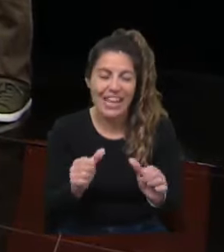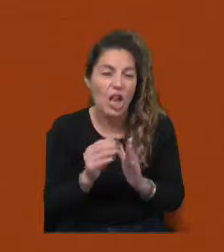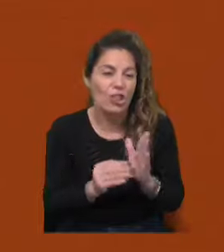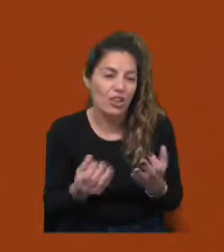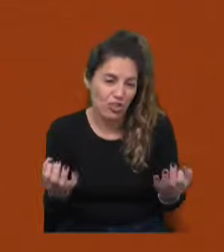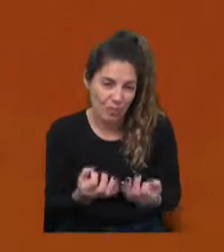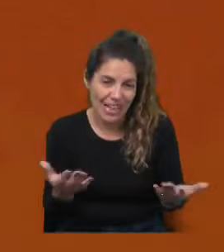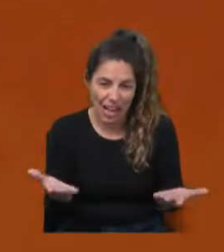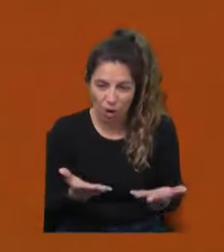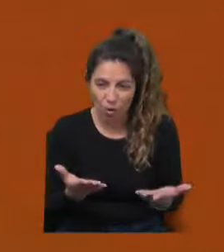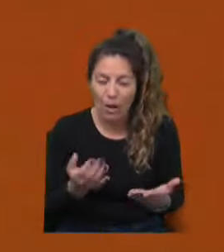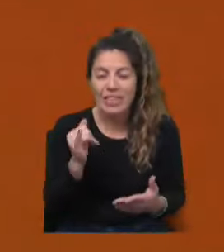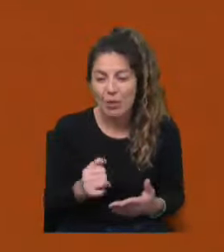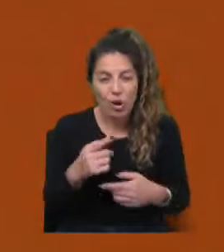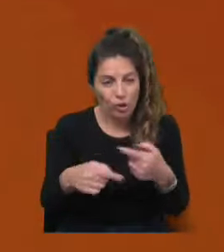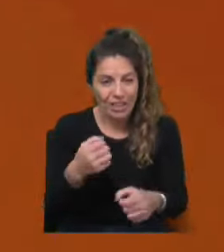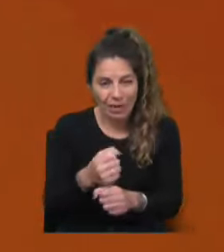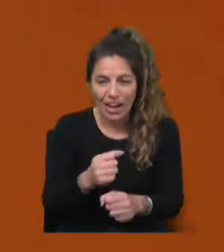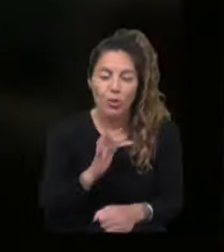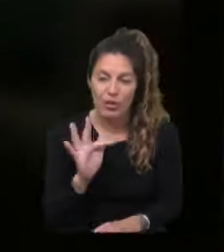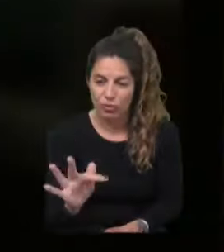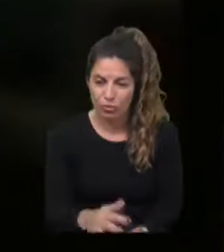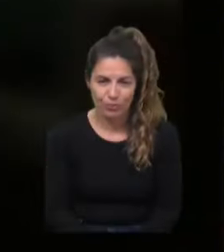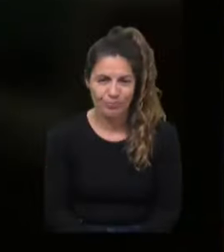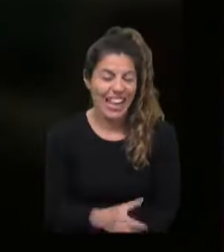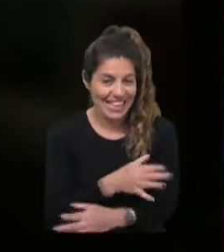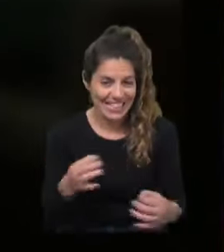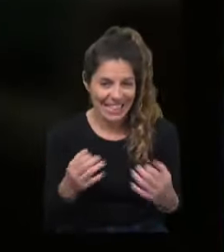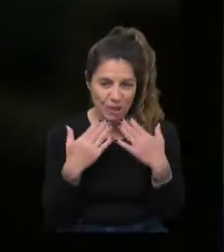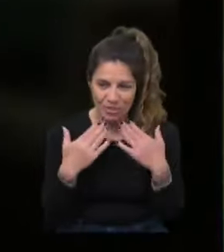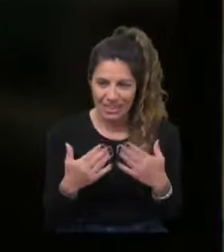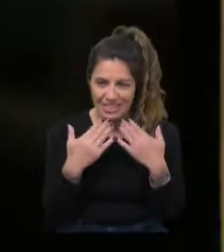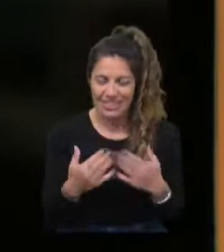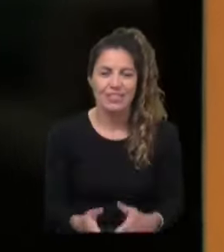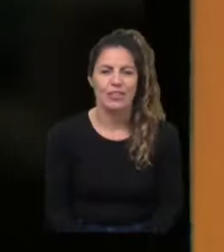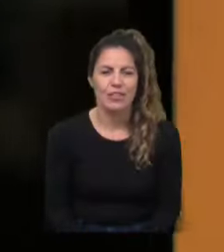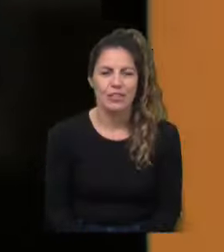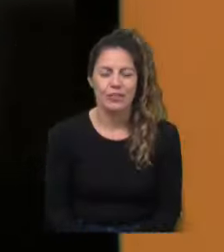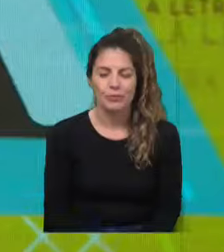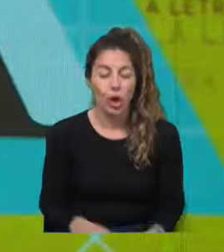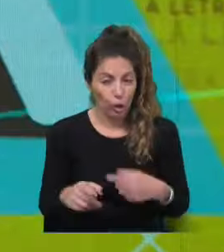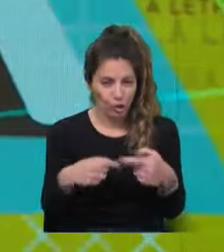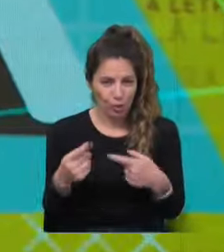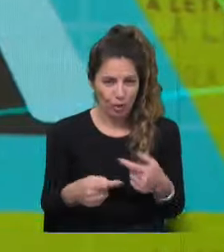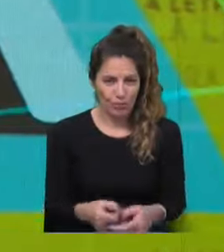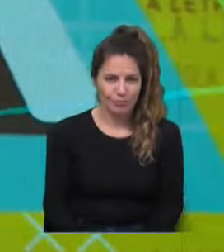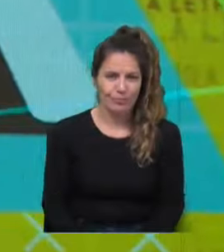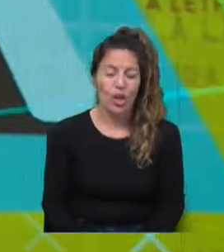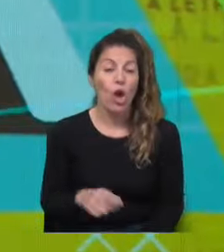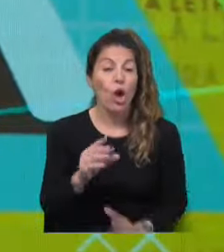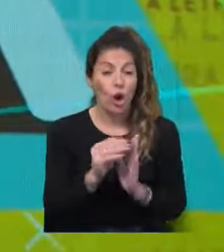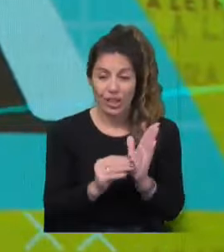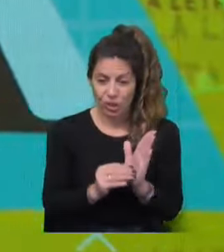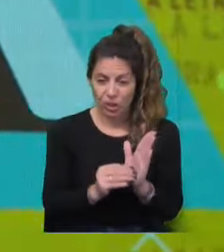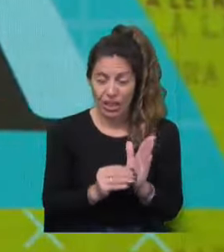en particular ahora, pero que tenemos que seguir trabajando para el futuro, ¿no? Excelente, Marcela, gracias. Gracias a vos. Maite, contigo. Bueno, y ya con estos datos